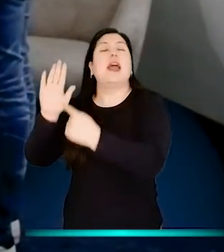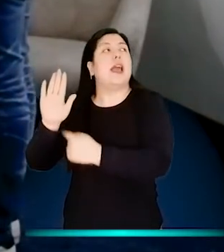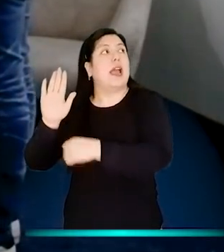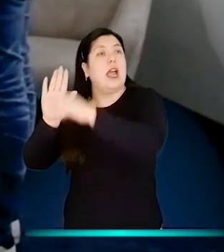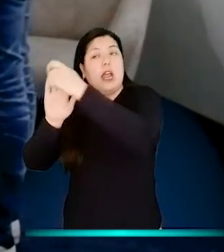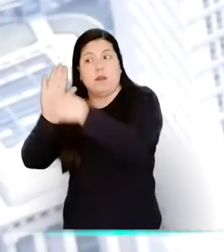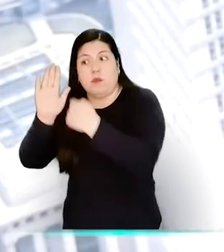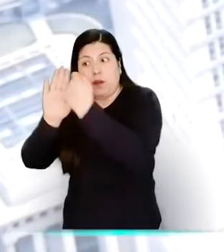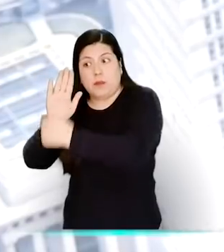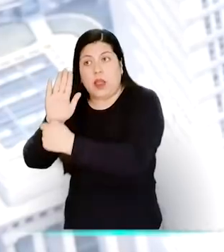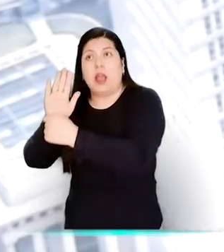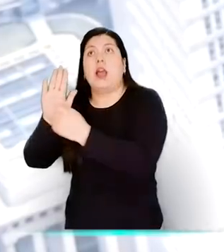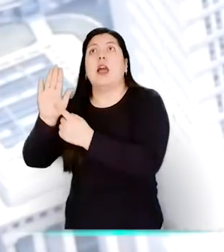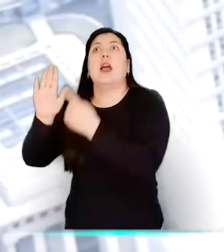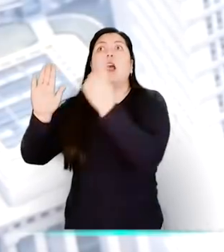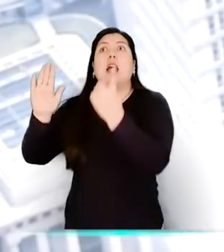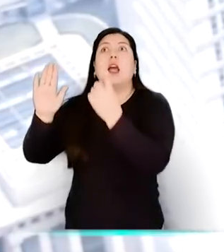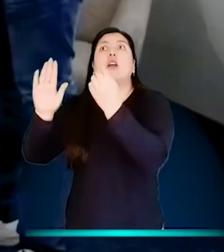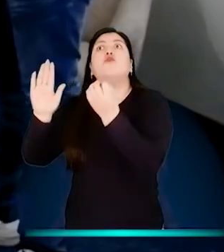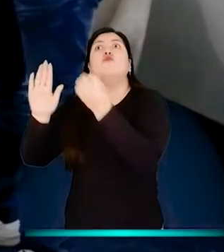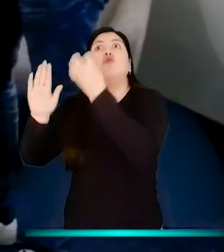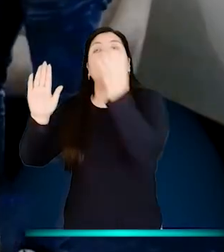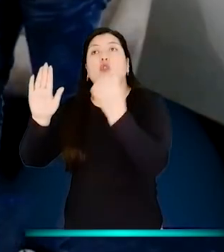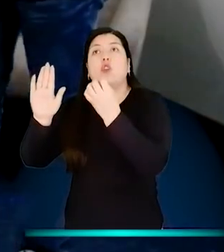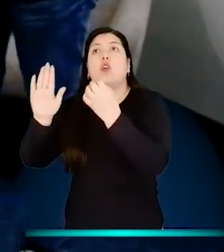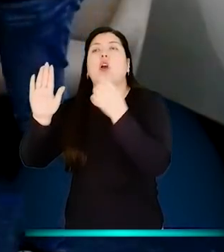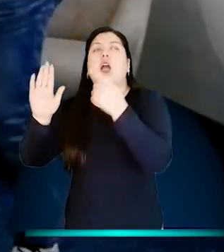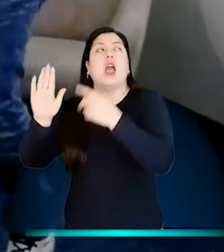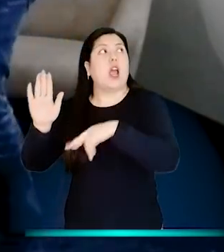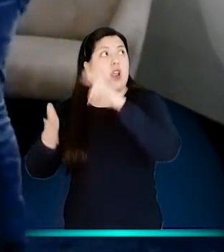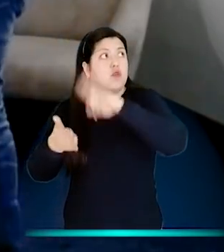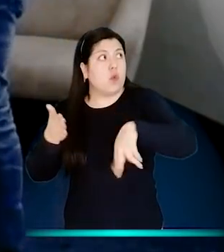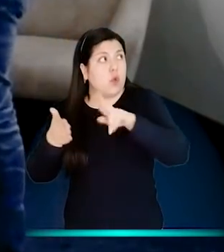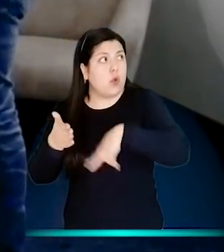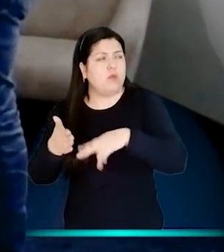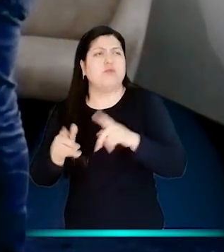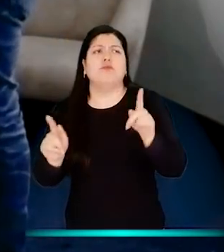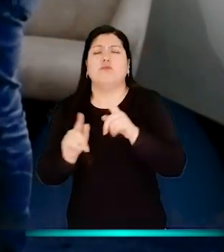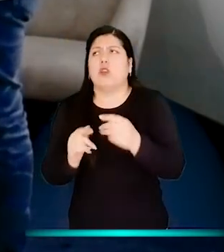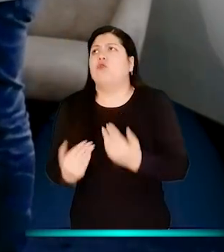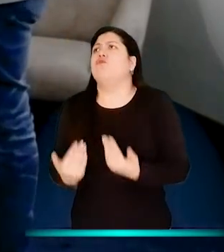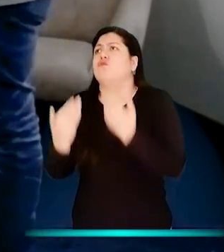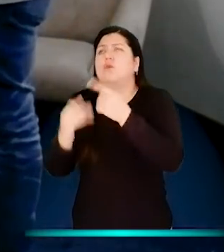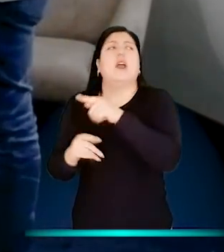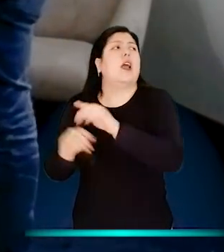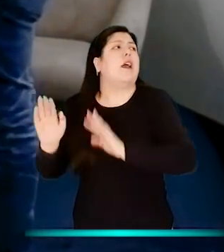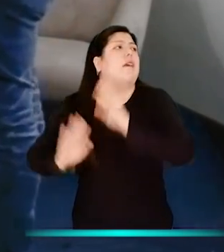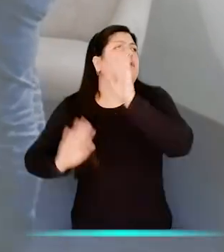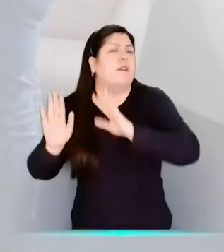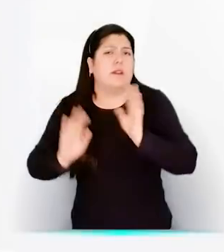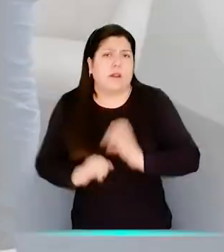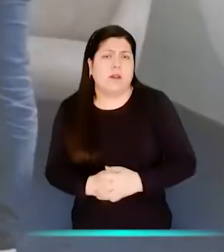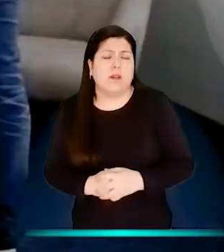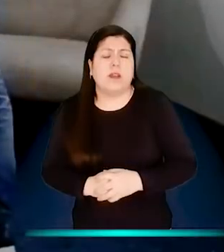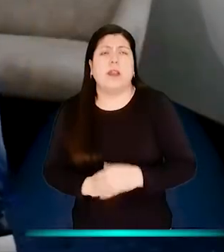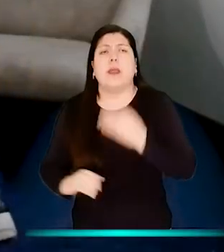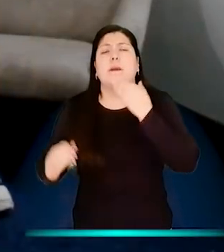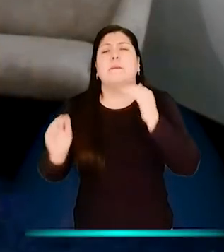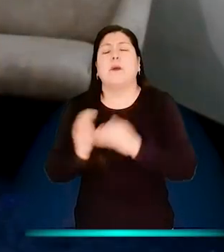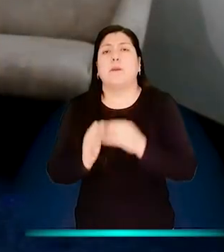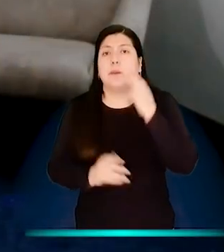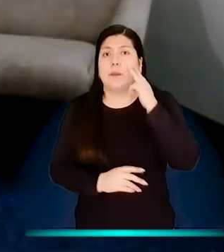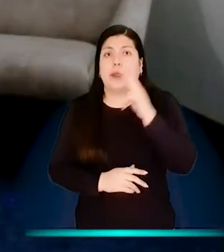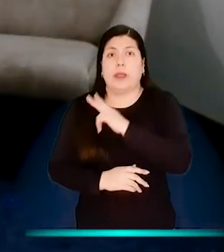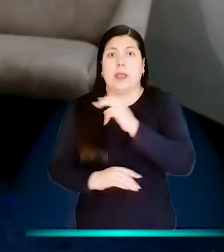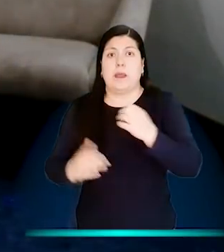un número que corresponde a un candidato, ¿ese voto es nulo? Para aclarar, ese voto no sería nulo, sería un voto válido para el candidato. Ejemplo de ello,